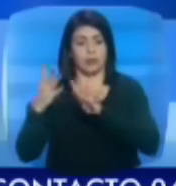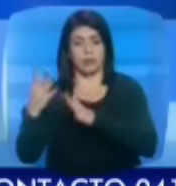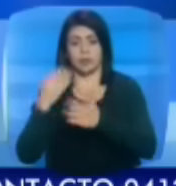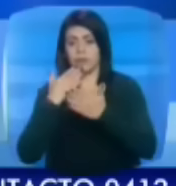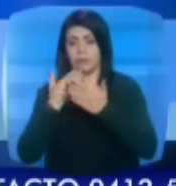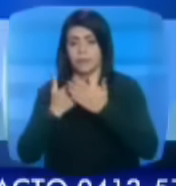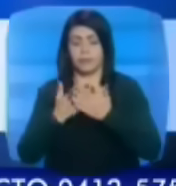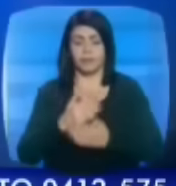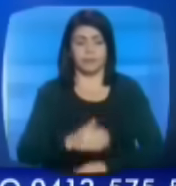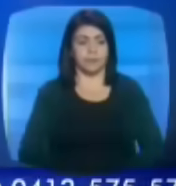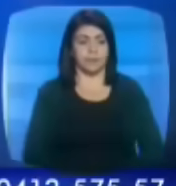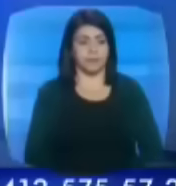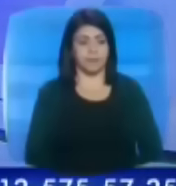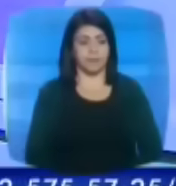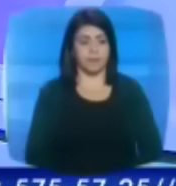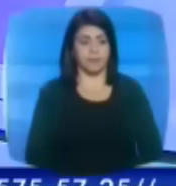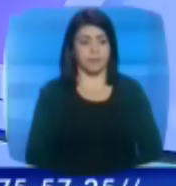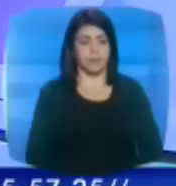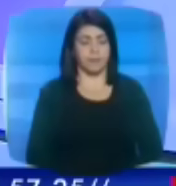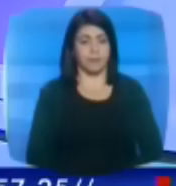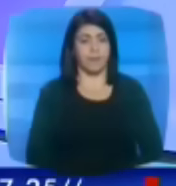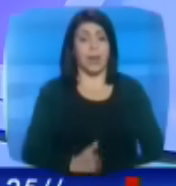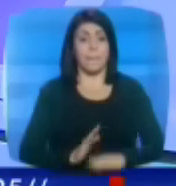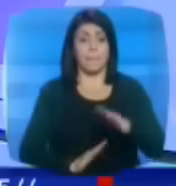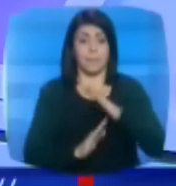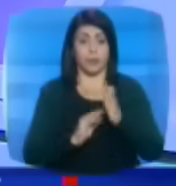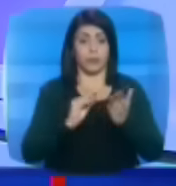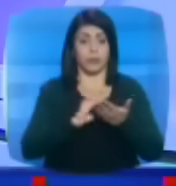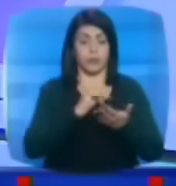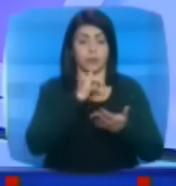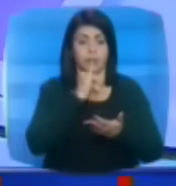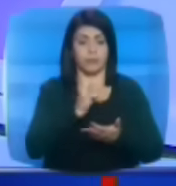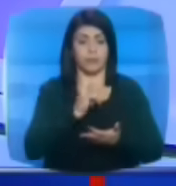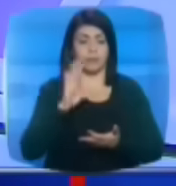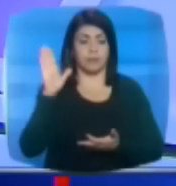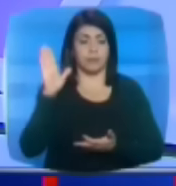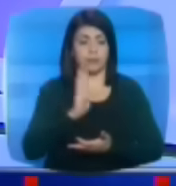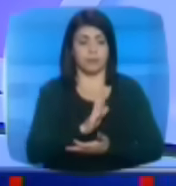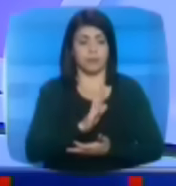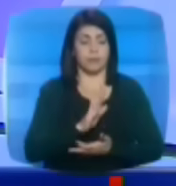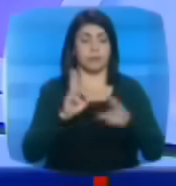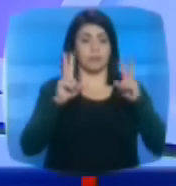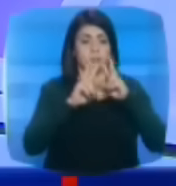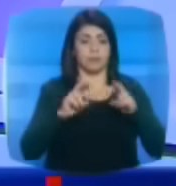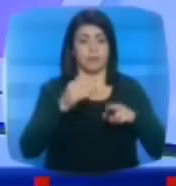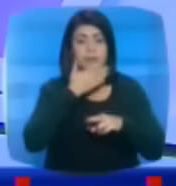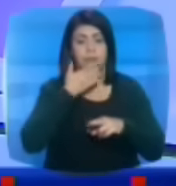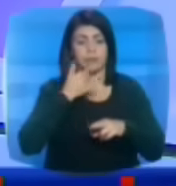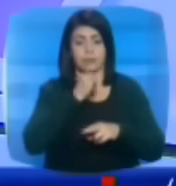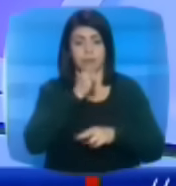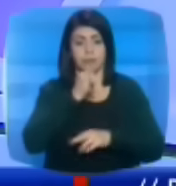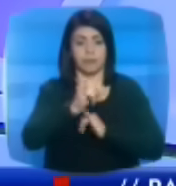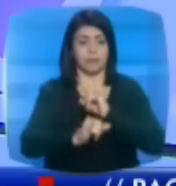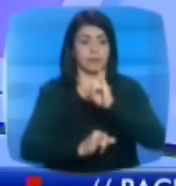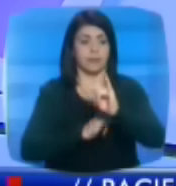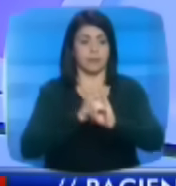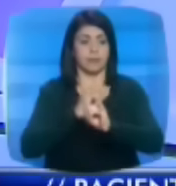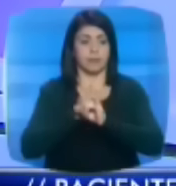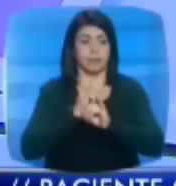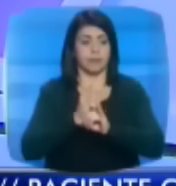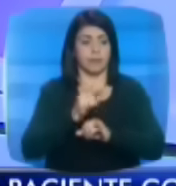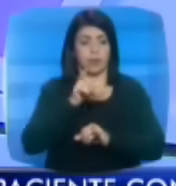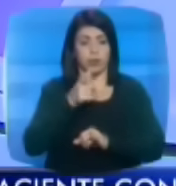0412-921-1019. Gracias de antemano. Hacemos una nueva pausa en el noticiero. A regreso repasaremos lo más destacado del